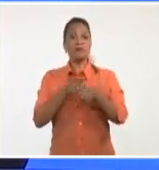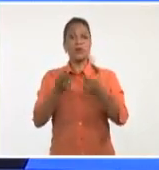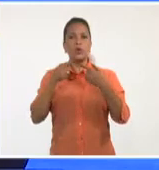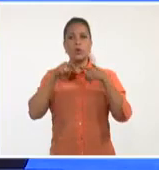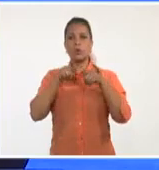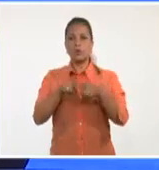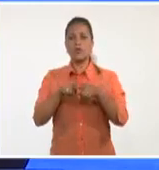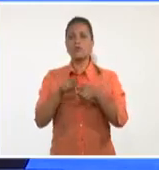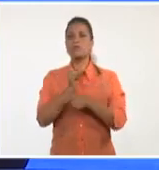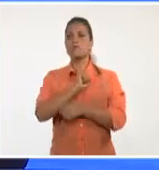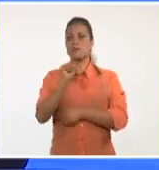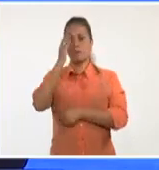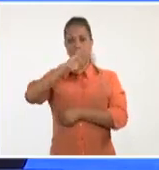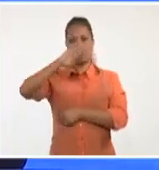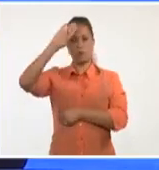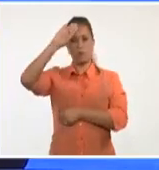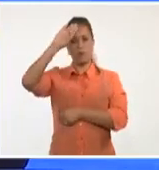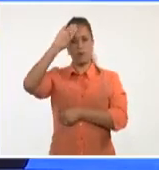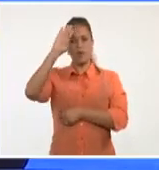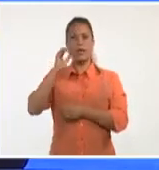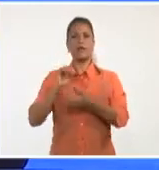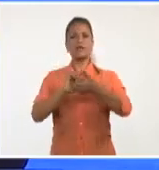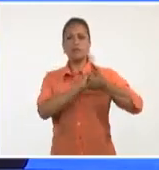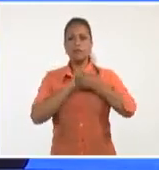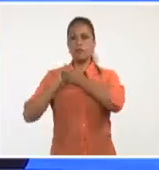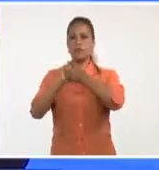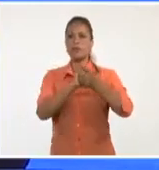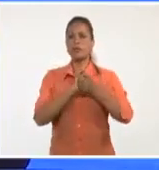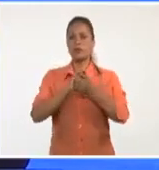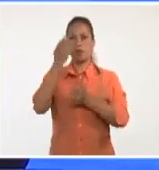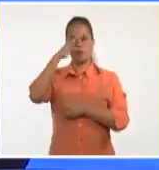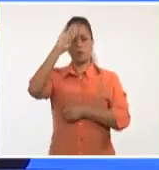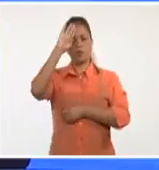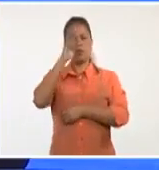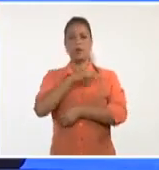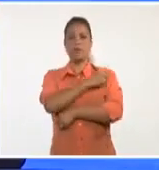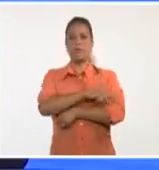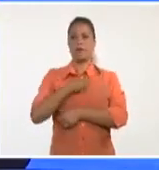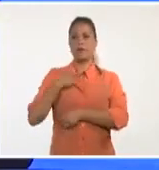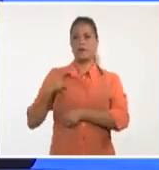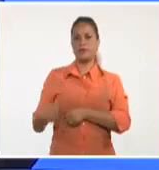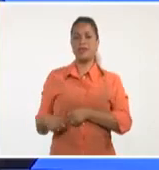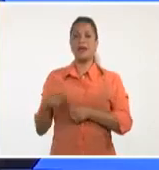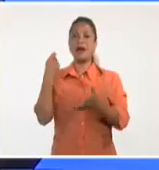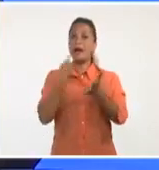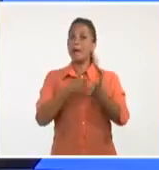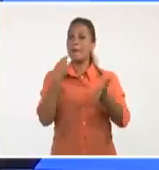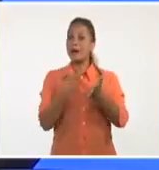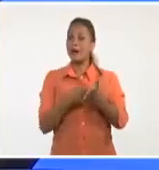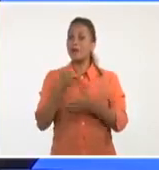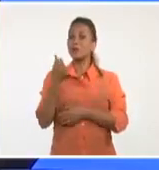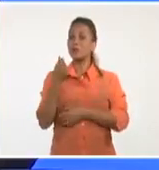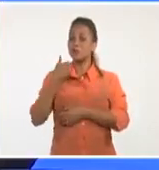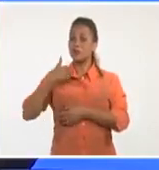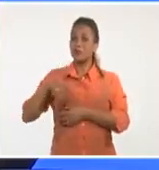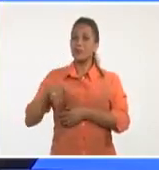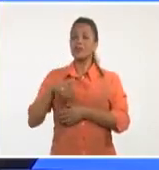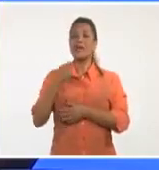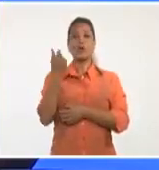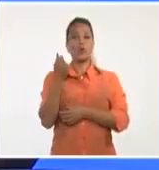esta gran nación en solidaridad con nuestro pequeño país, que ha tenido que pagar un alto costo económico y en